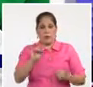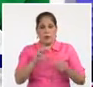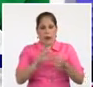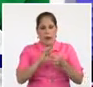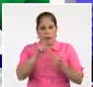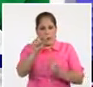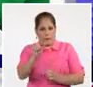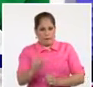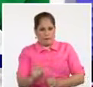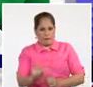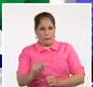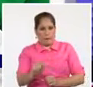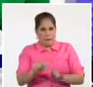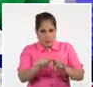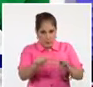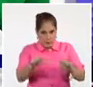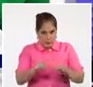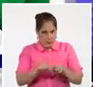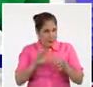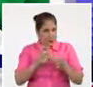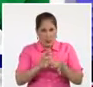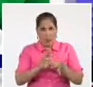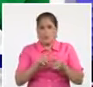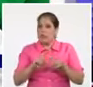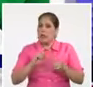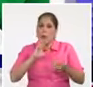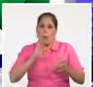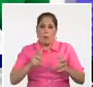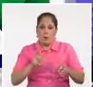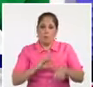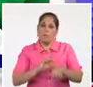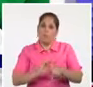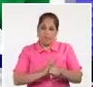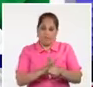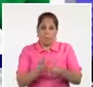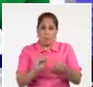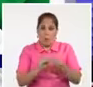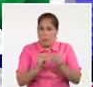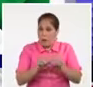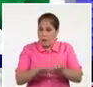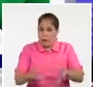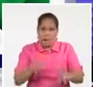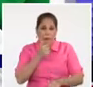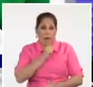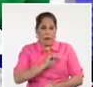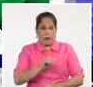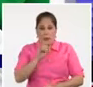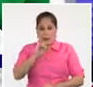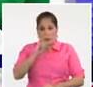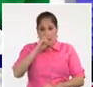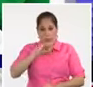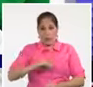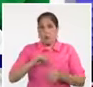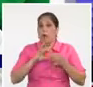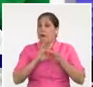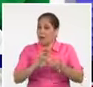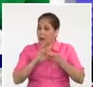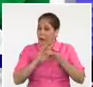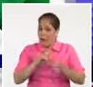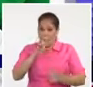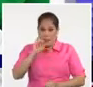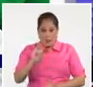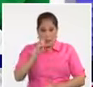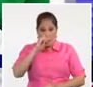que traduce la alta complejidad de la enfermedad, incluyendo los 6 niños graves que tenemos